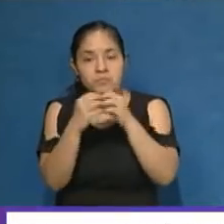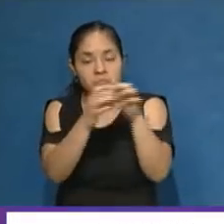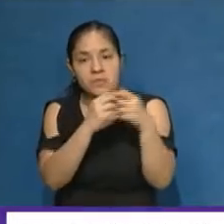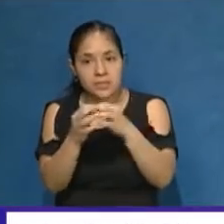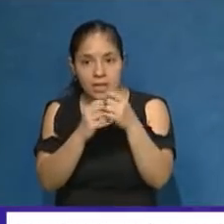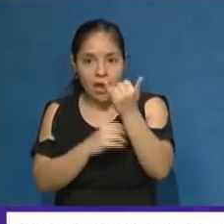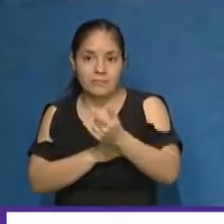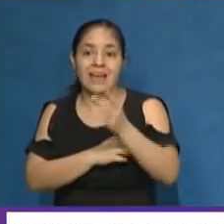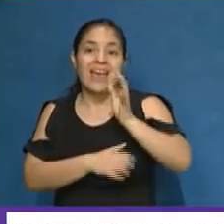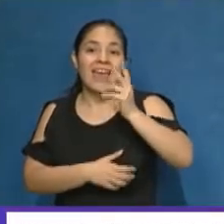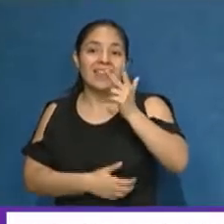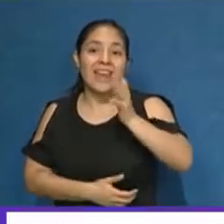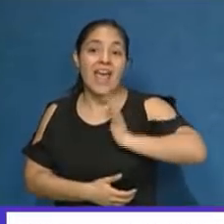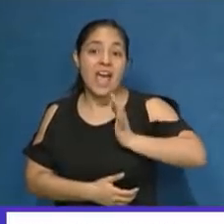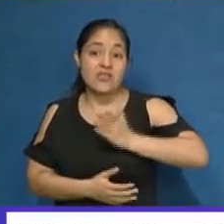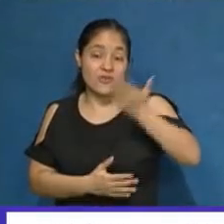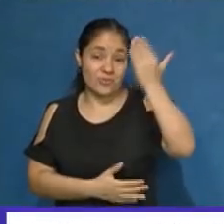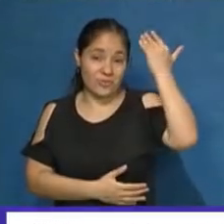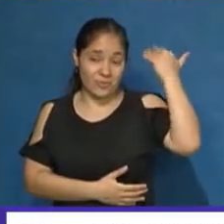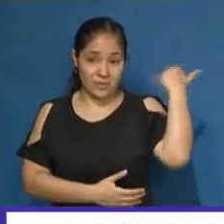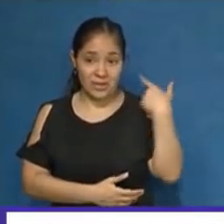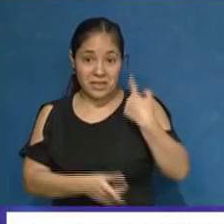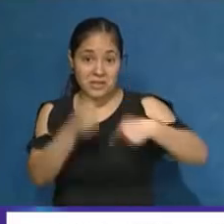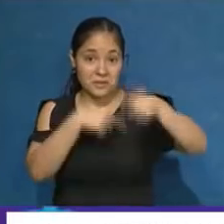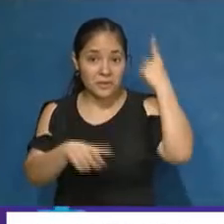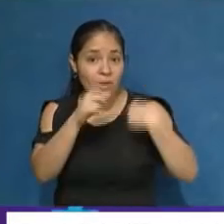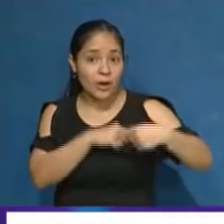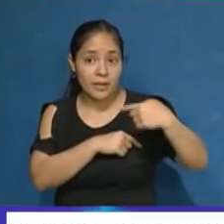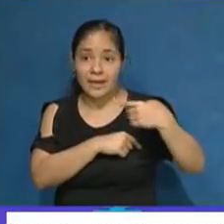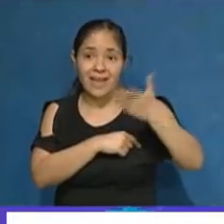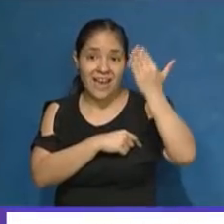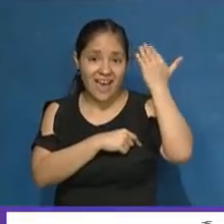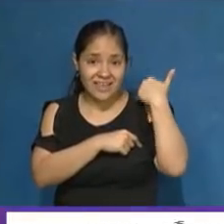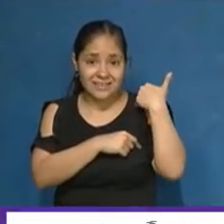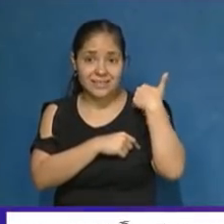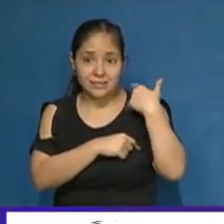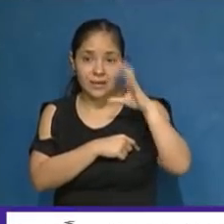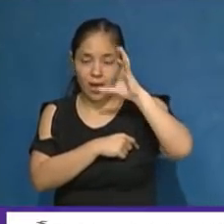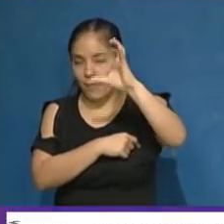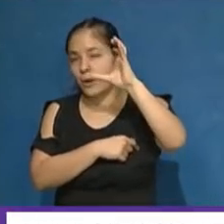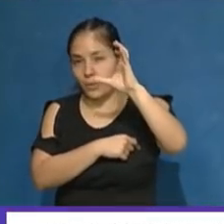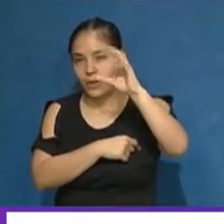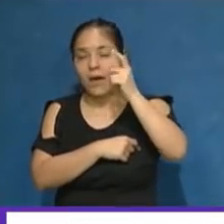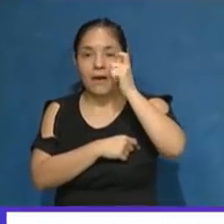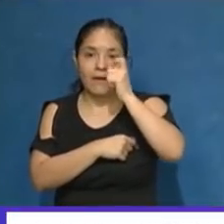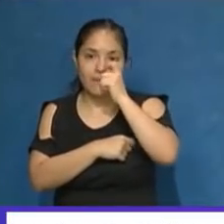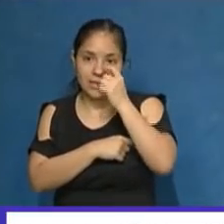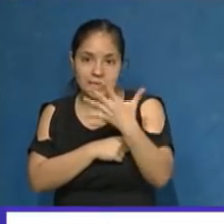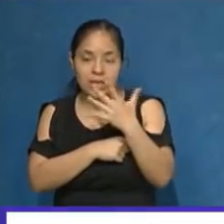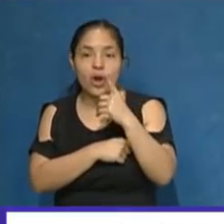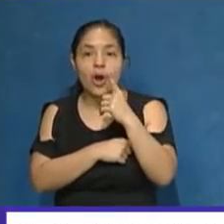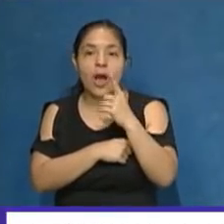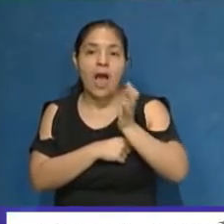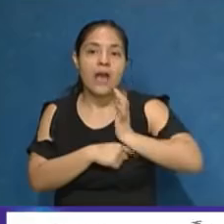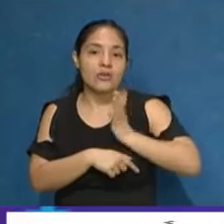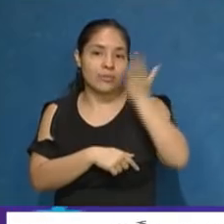Hace 3 años y para atrás, hasta donde yo tengo uso de razón, y me acuerdo por lo menos de los últimos 25, nunca se discutió esto.